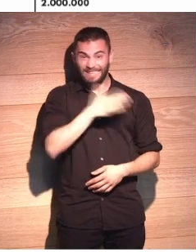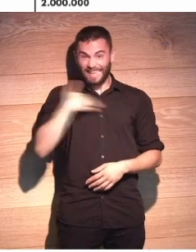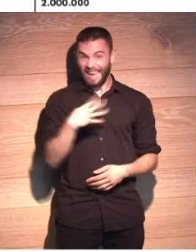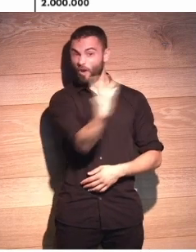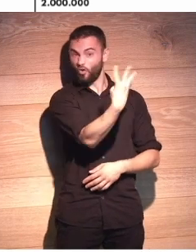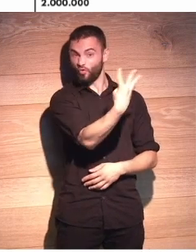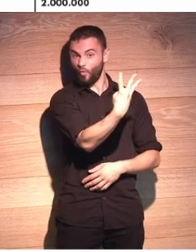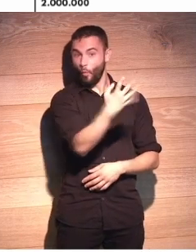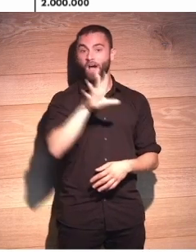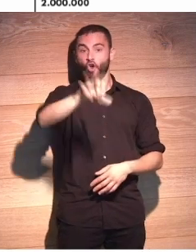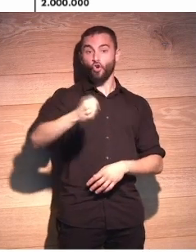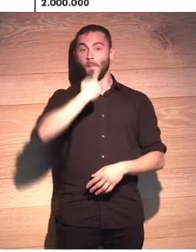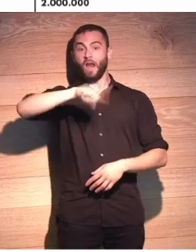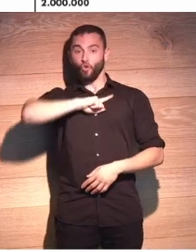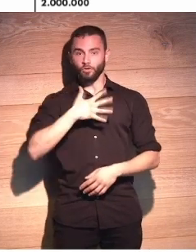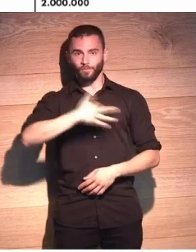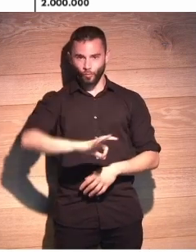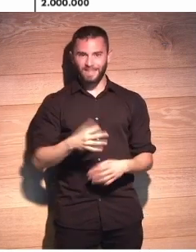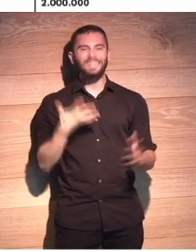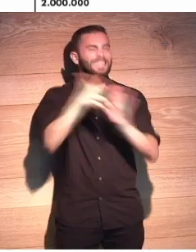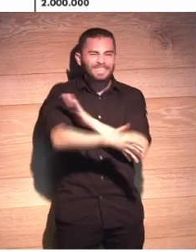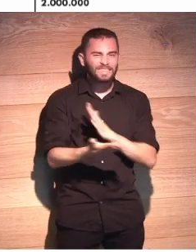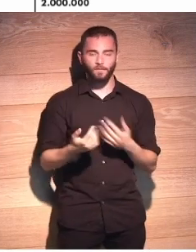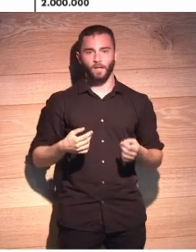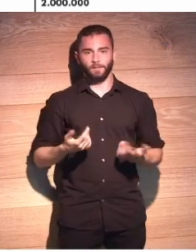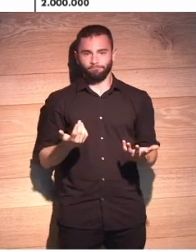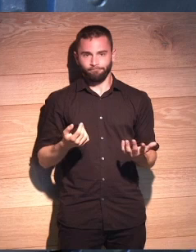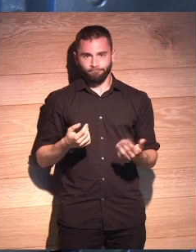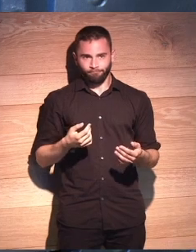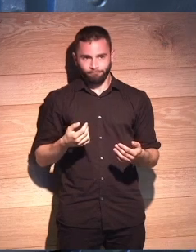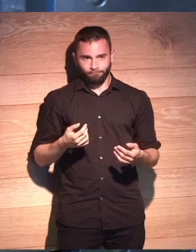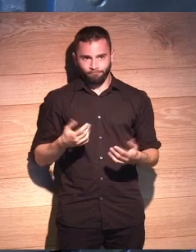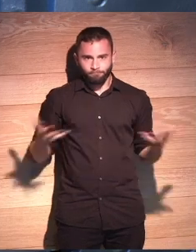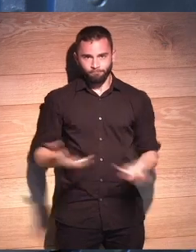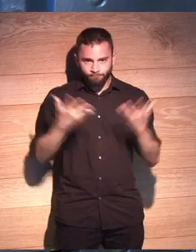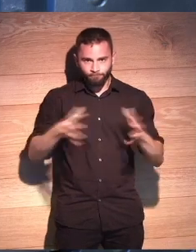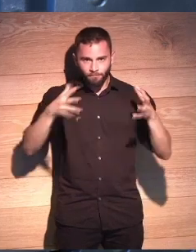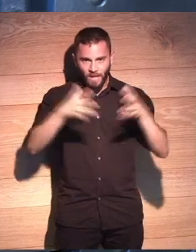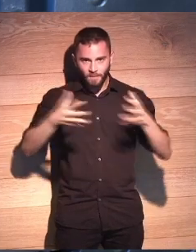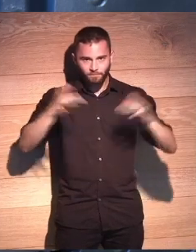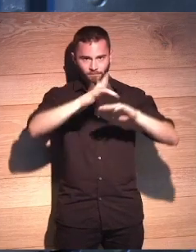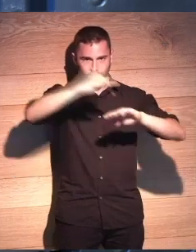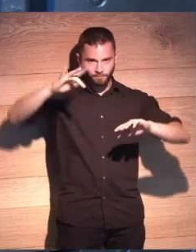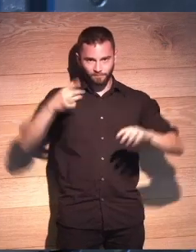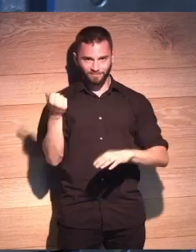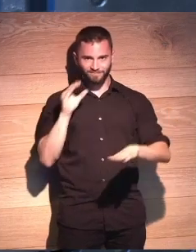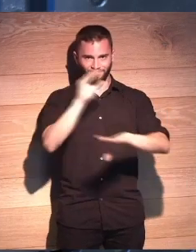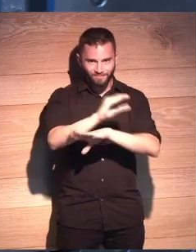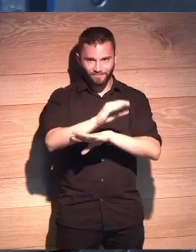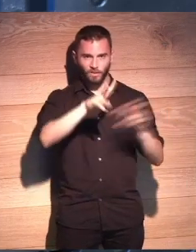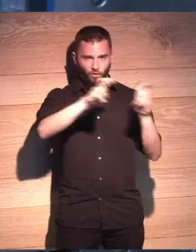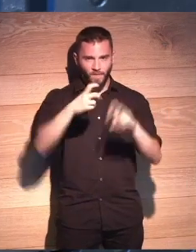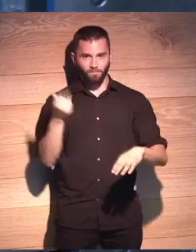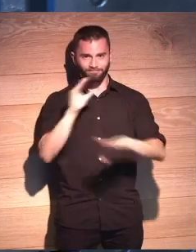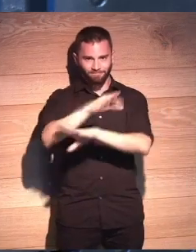¿Qué significa esto? Que tenemos que ponernos las pilas en España. Tenemos que invertir en inteligencia artificial, en innovación. Tenemos